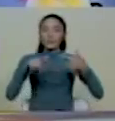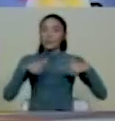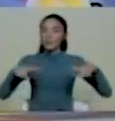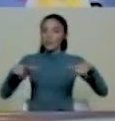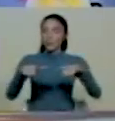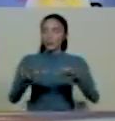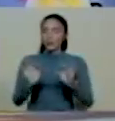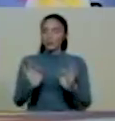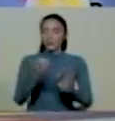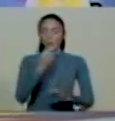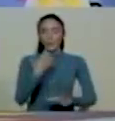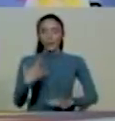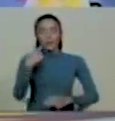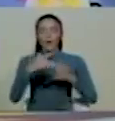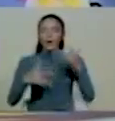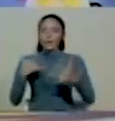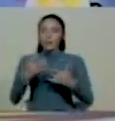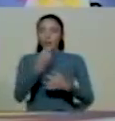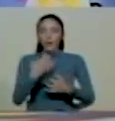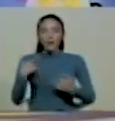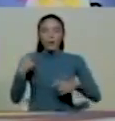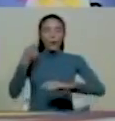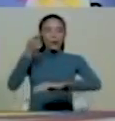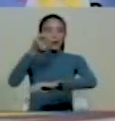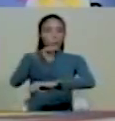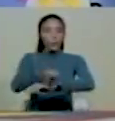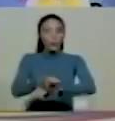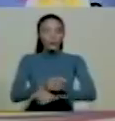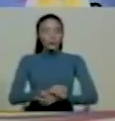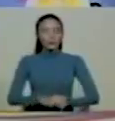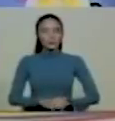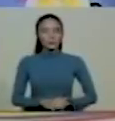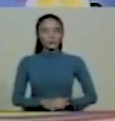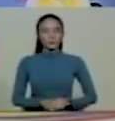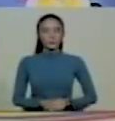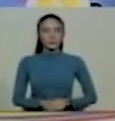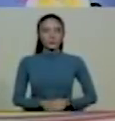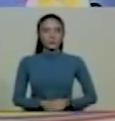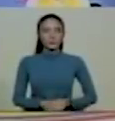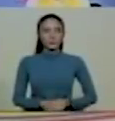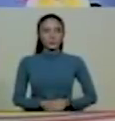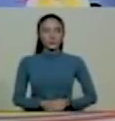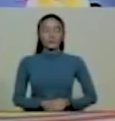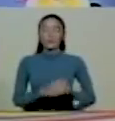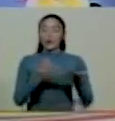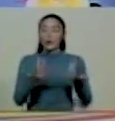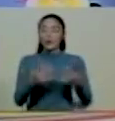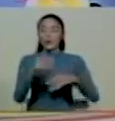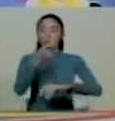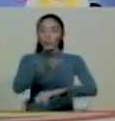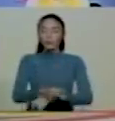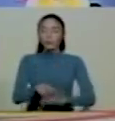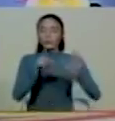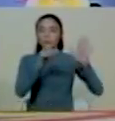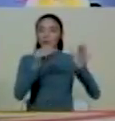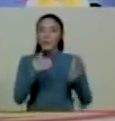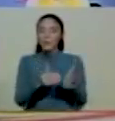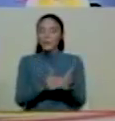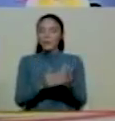maravillosa jornada, de este maravilloso evento de graduación de